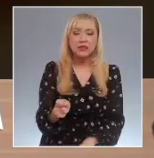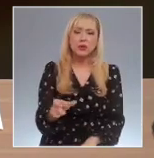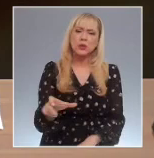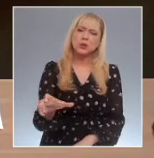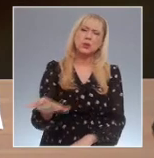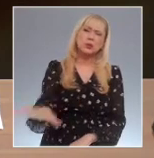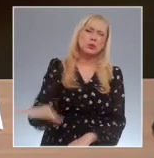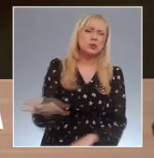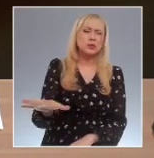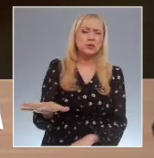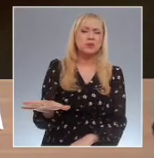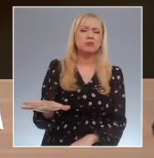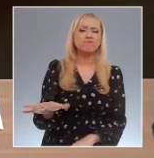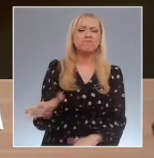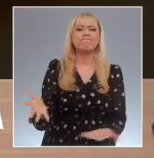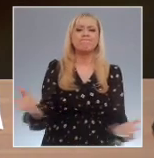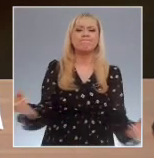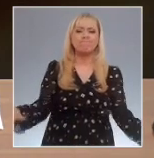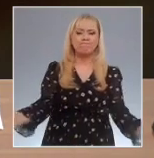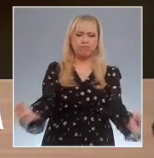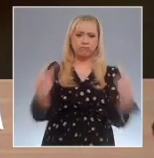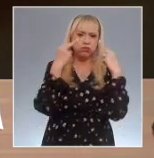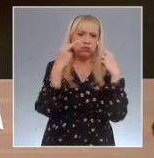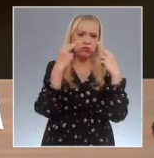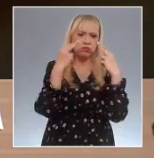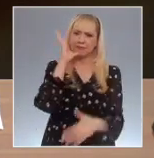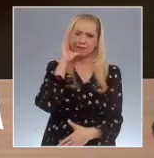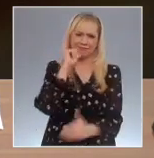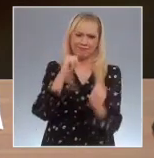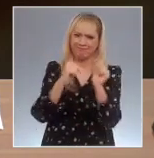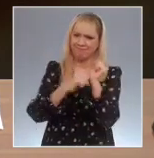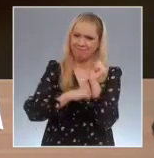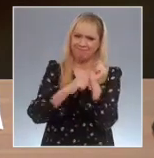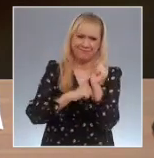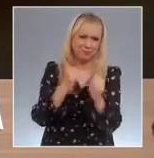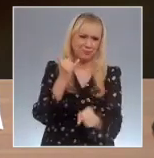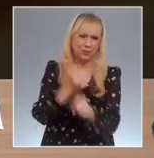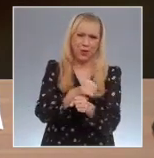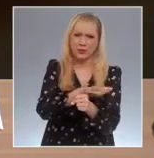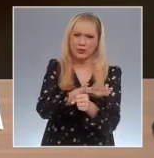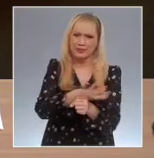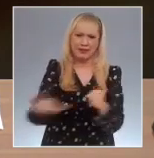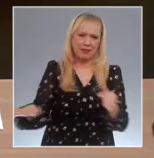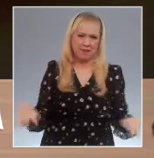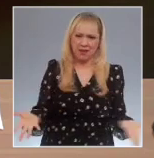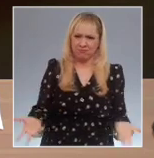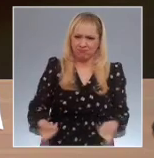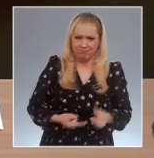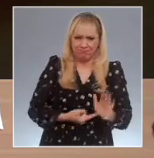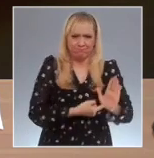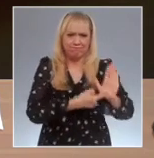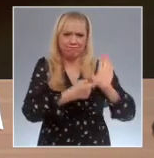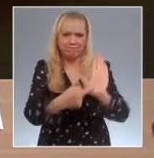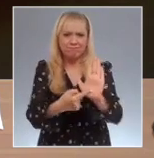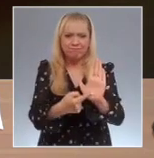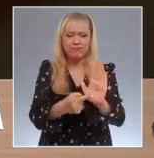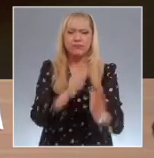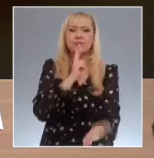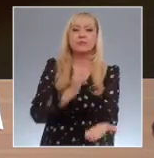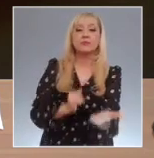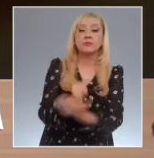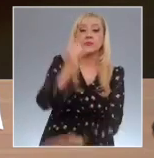alto escrutinio, que en la mayoría de los casos las resoluciones no son